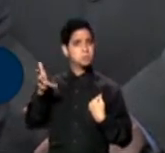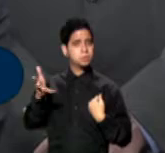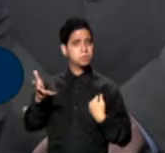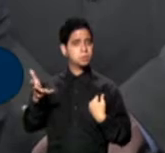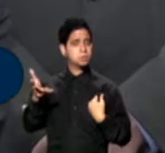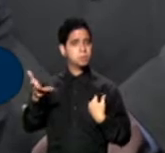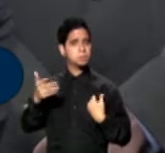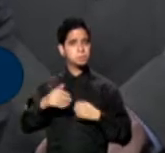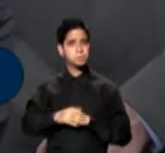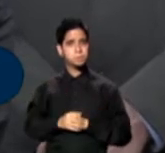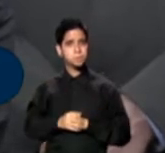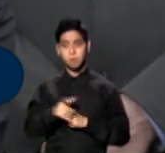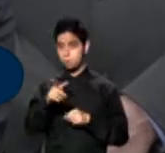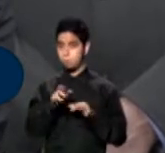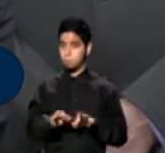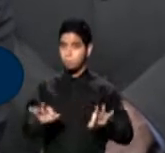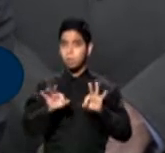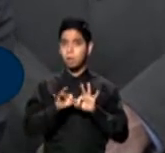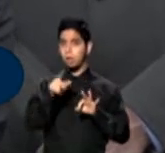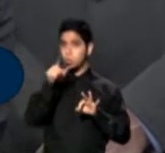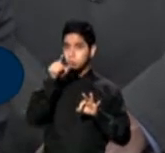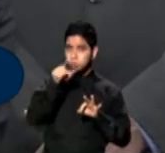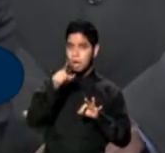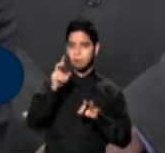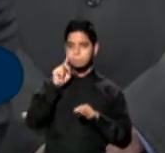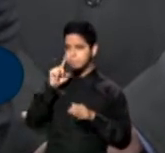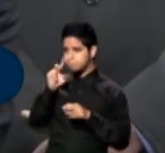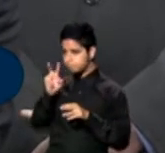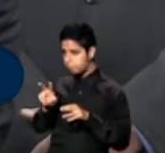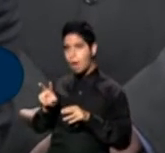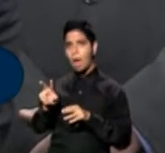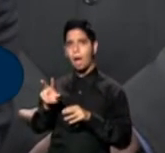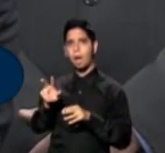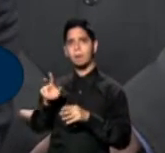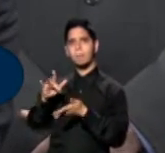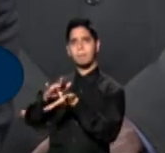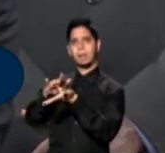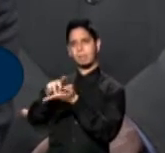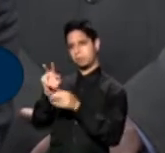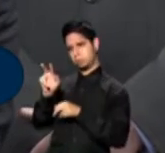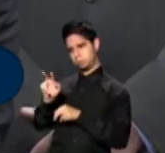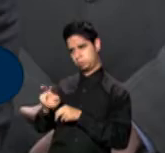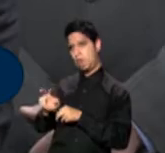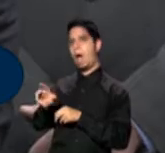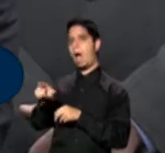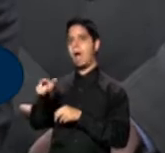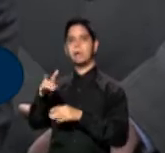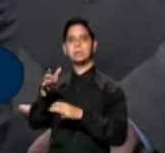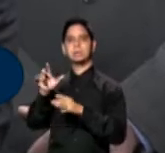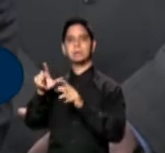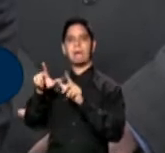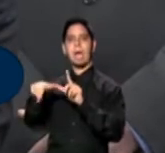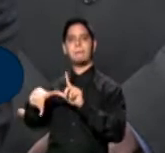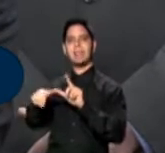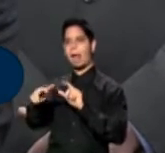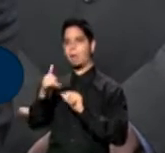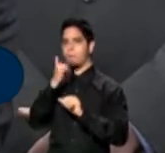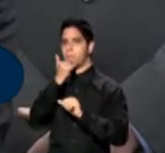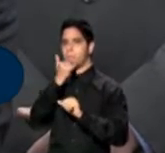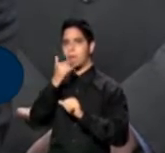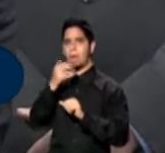casas. Es importante que usted verifique esos que están expirados, esos que ya no se están